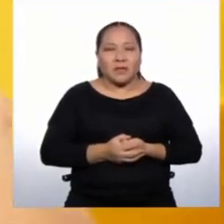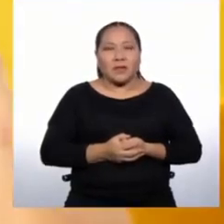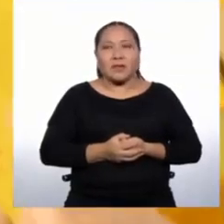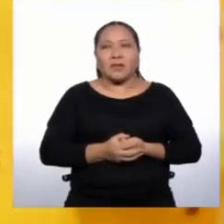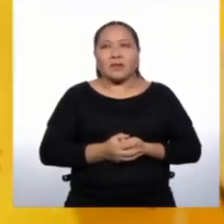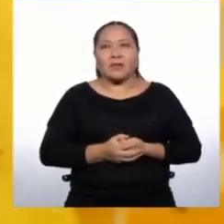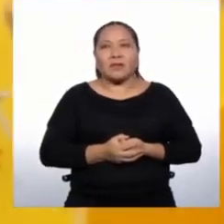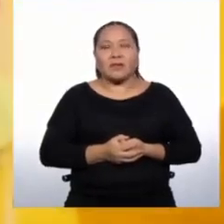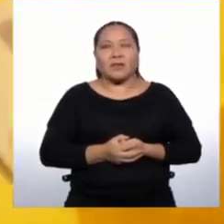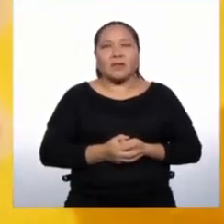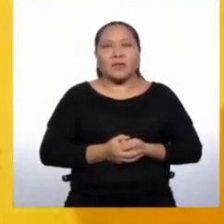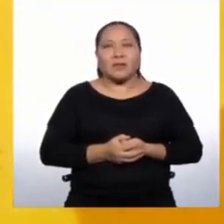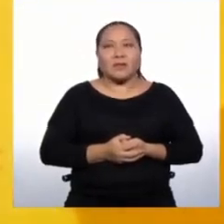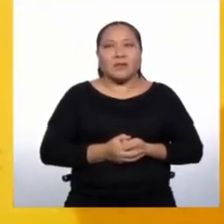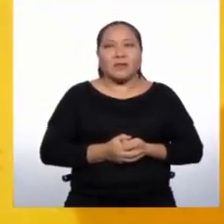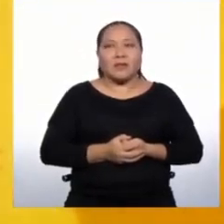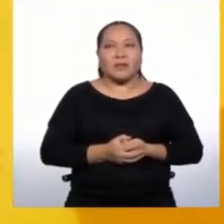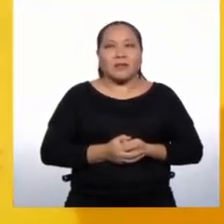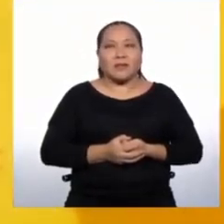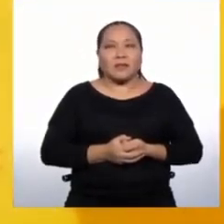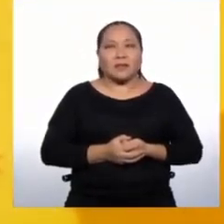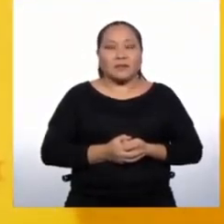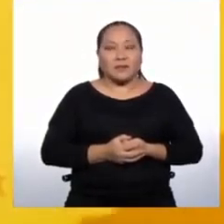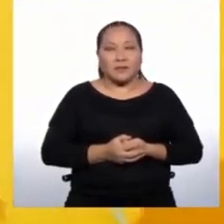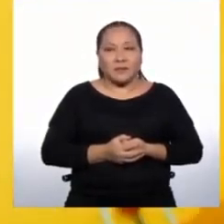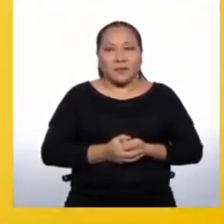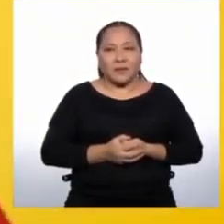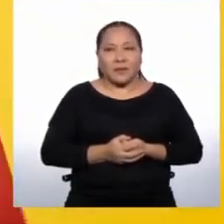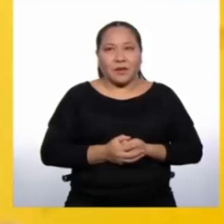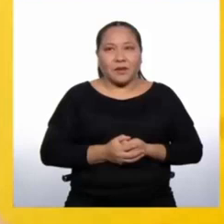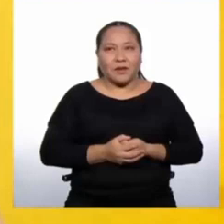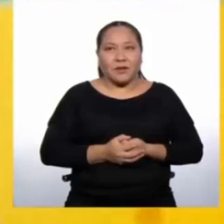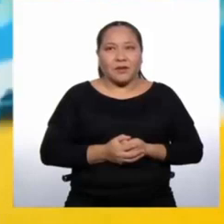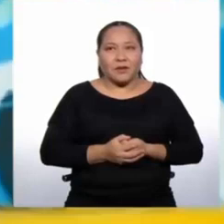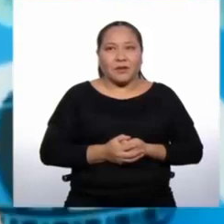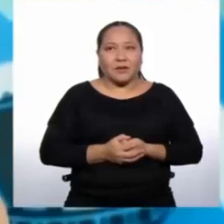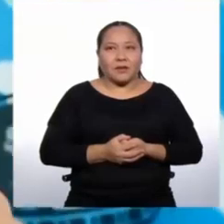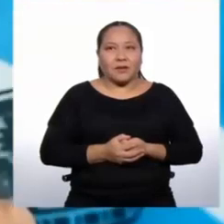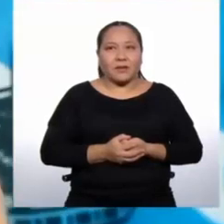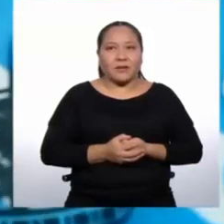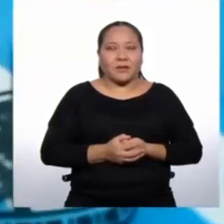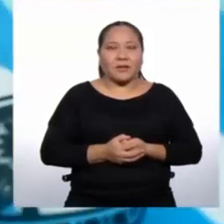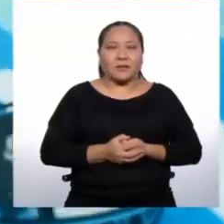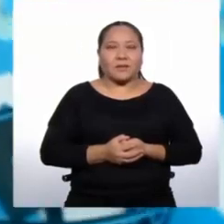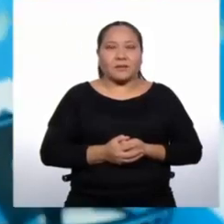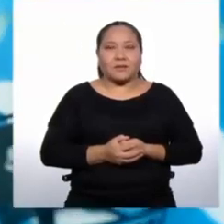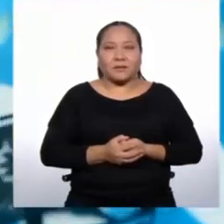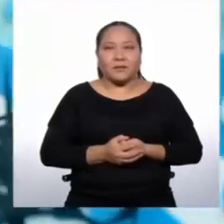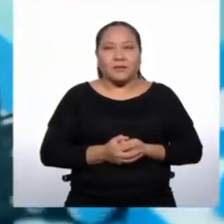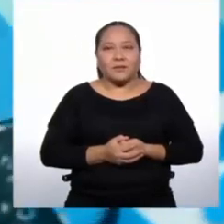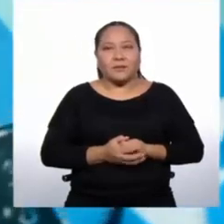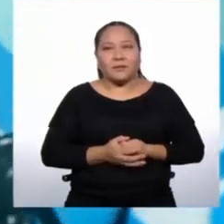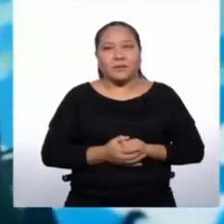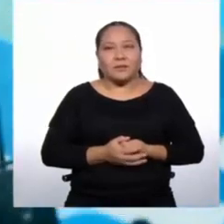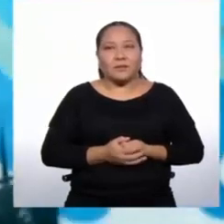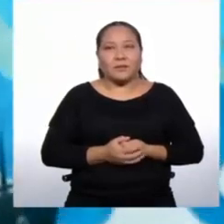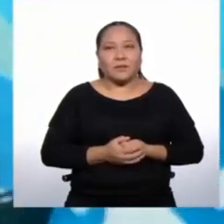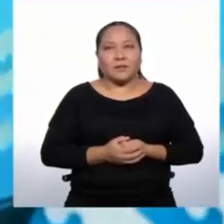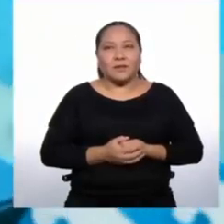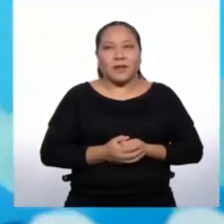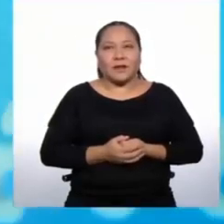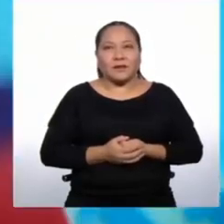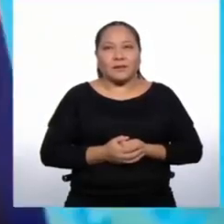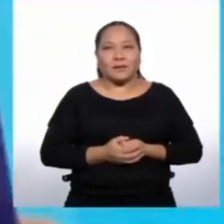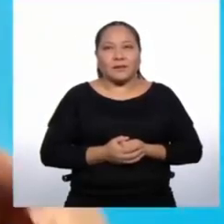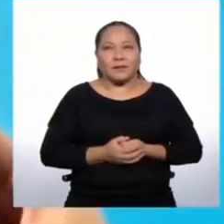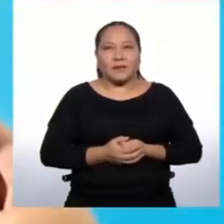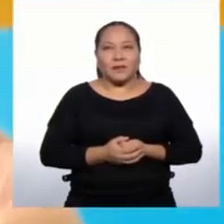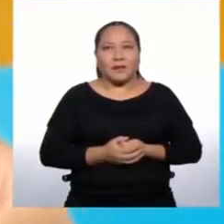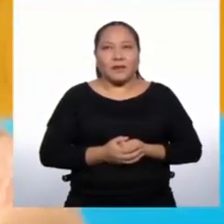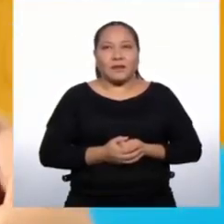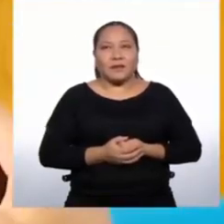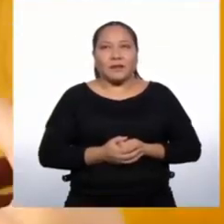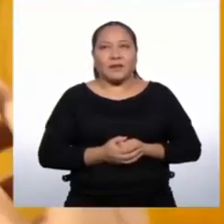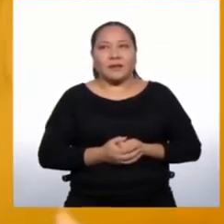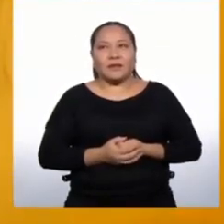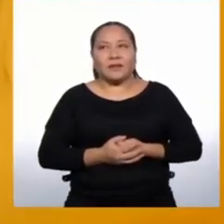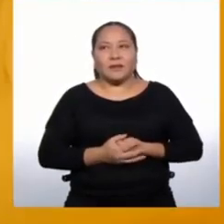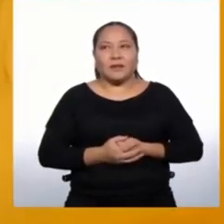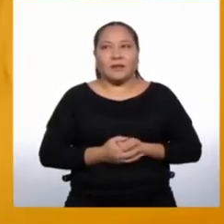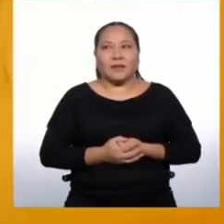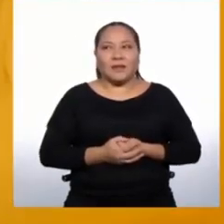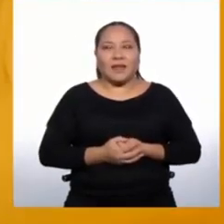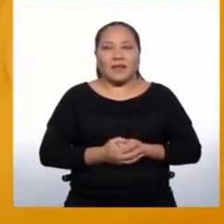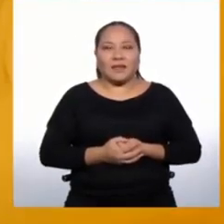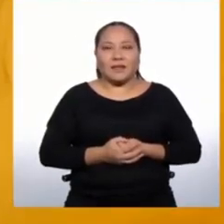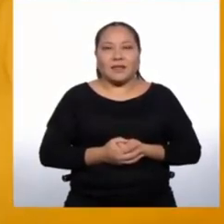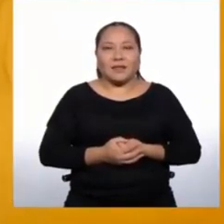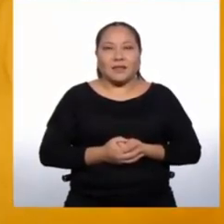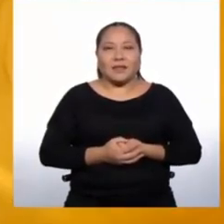Un mundo de estrellas en el mar, el ladrón voló con